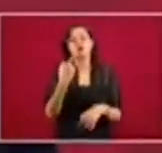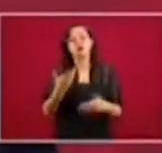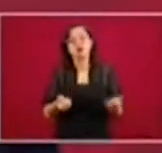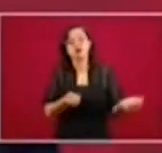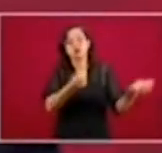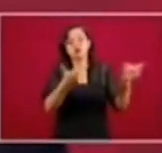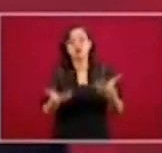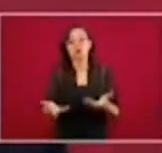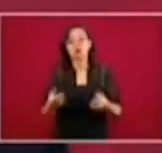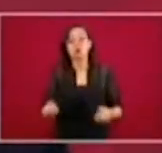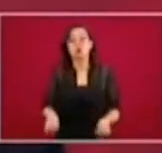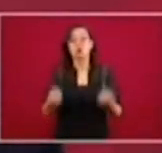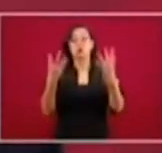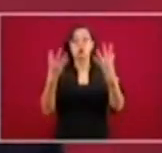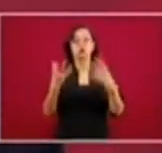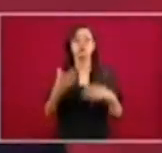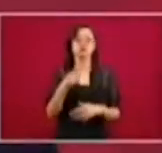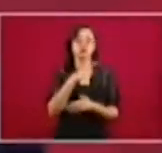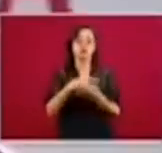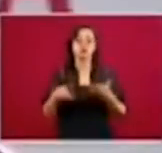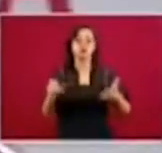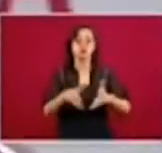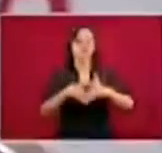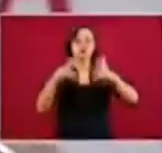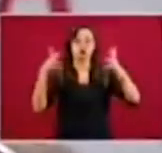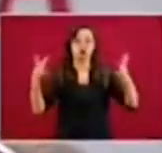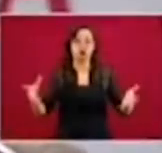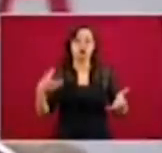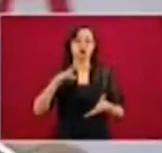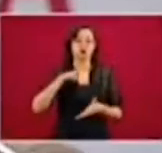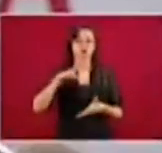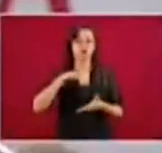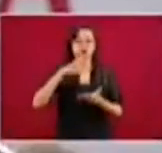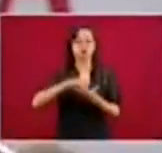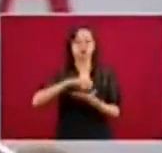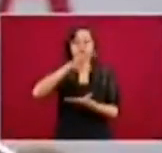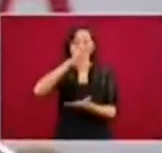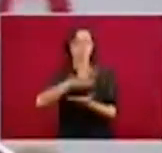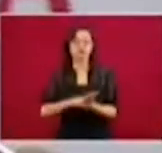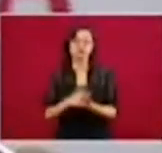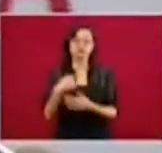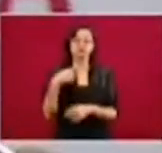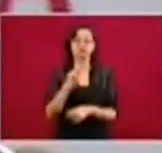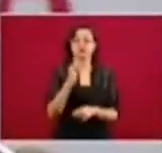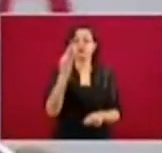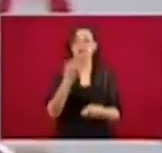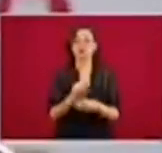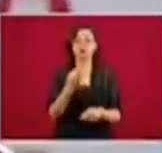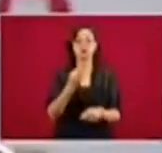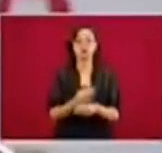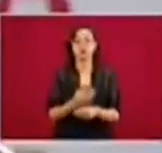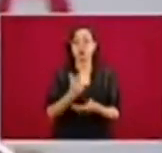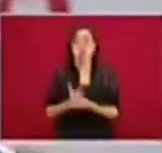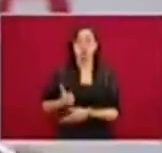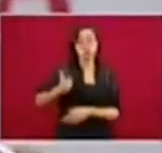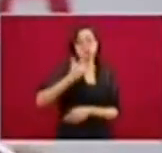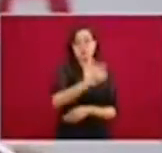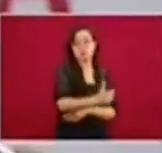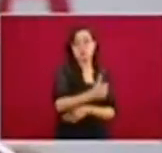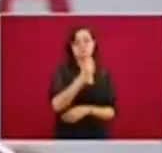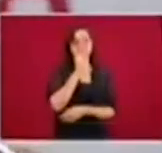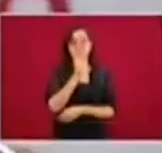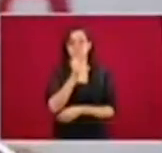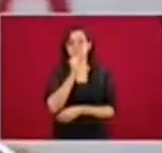lo que puedan entregar. Era una compra grande que se registra en la cartera de inversión, pero en este momento no se ha pagado un peso de